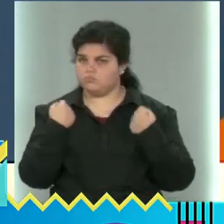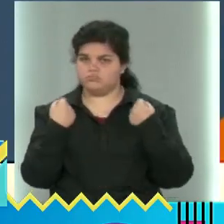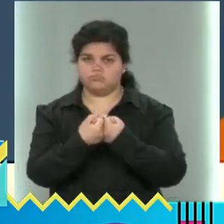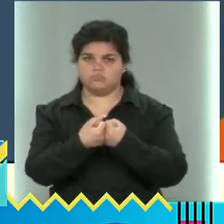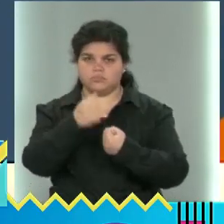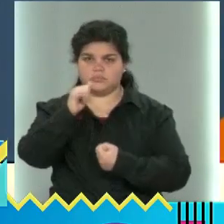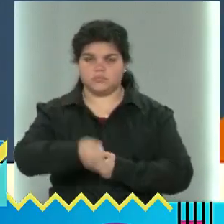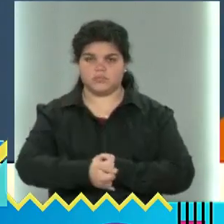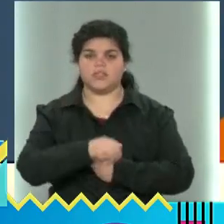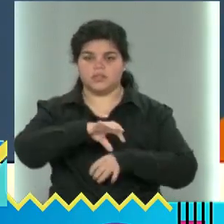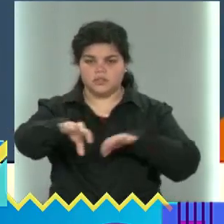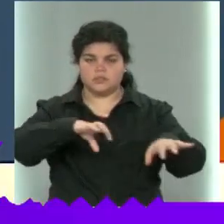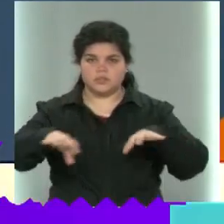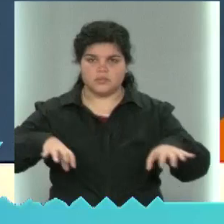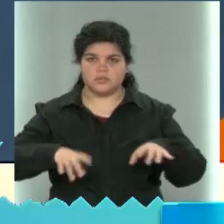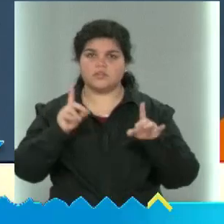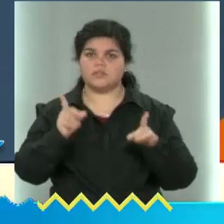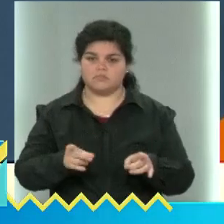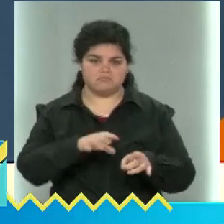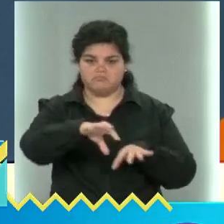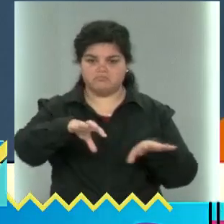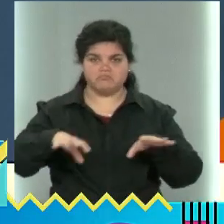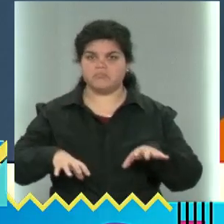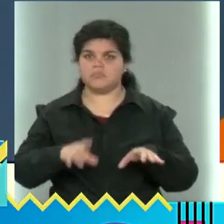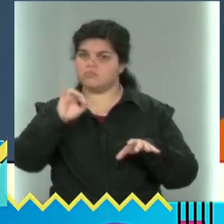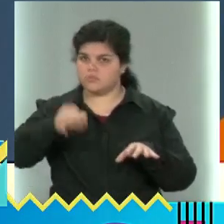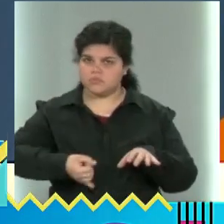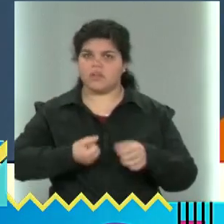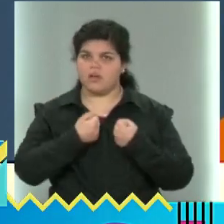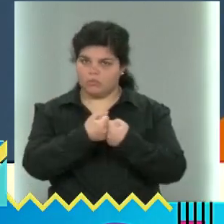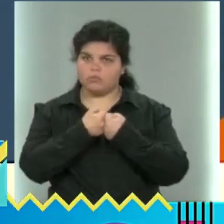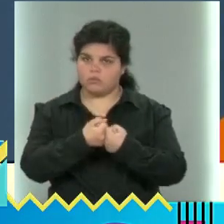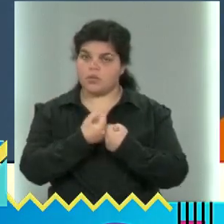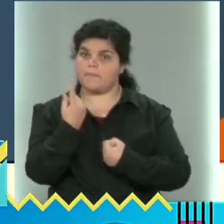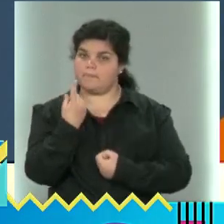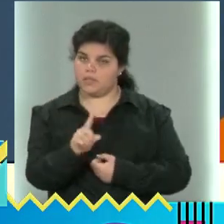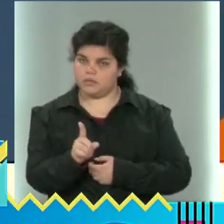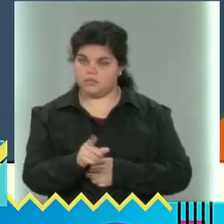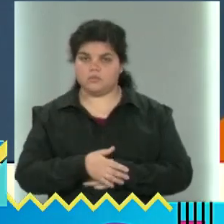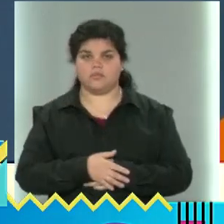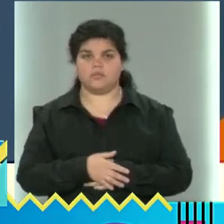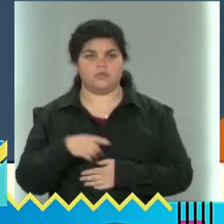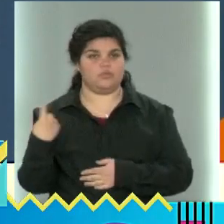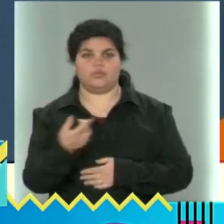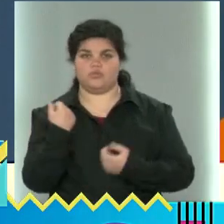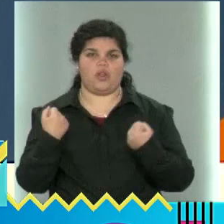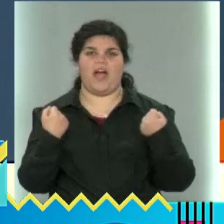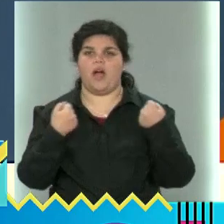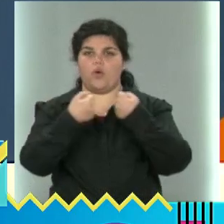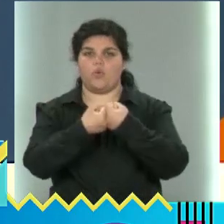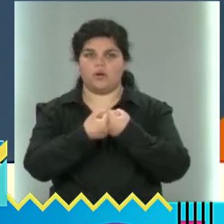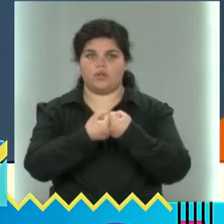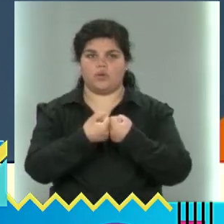la segmentación y la sectorización de las pymes. Pero que eso no se entienda que estamos de acuerdo de que le bajen el sueldo